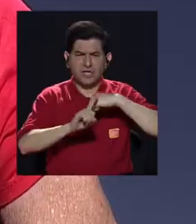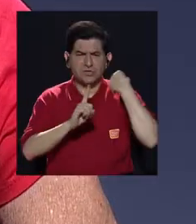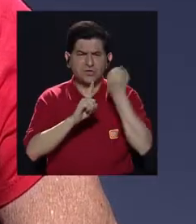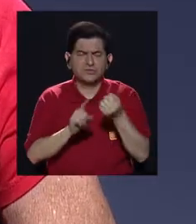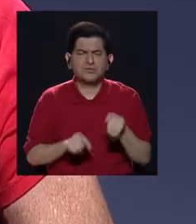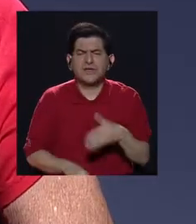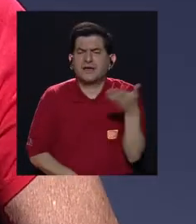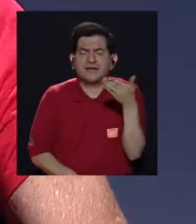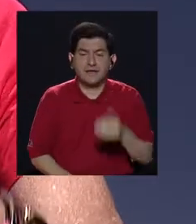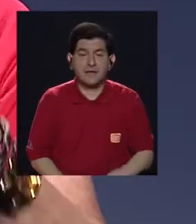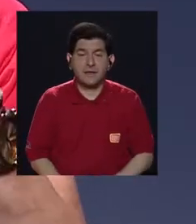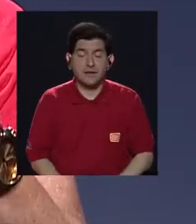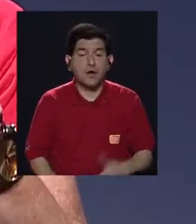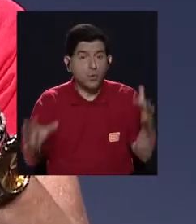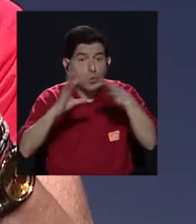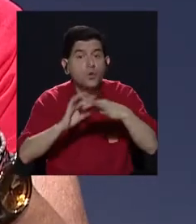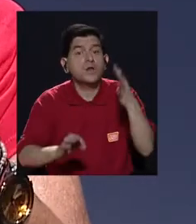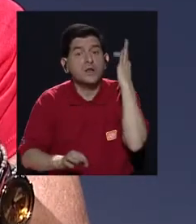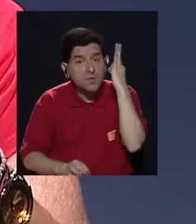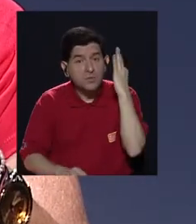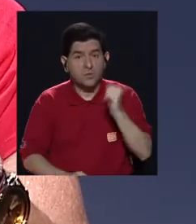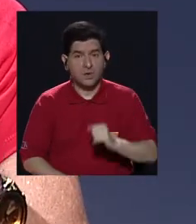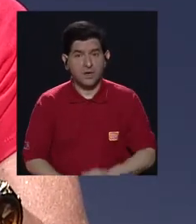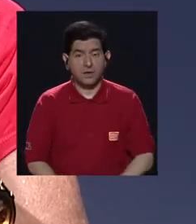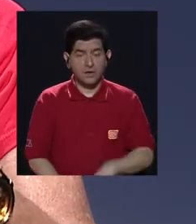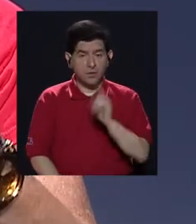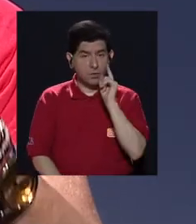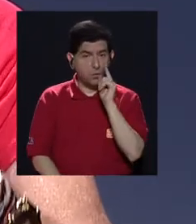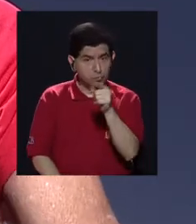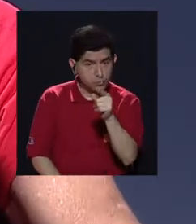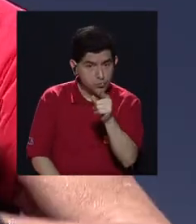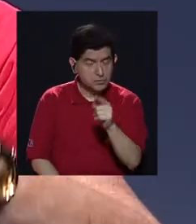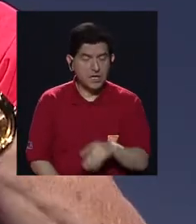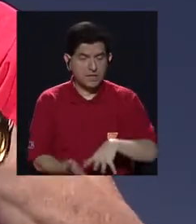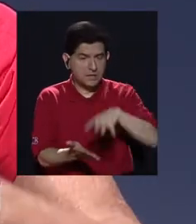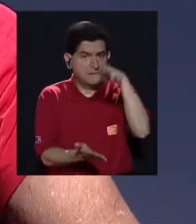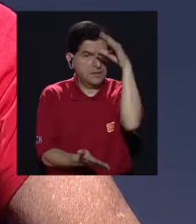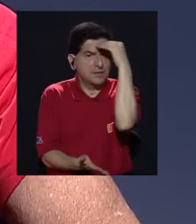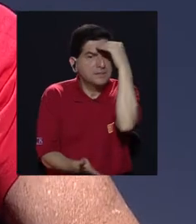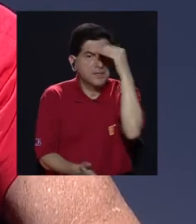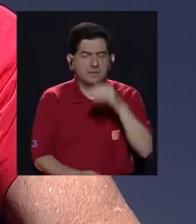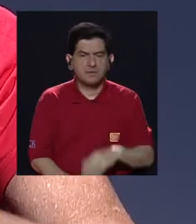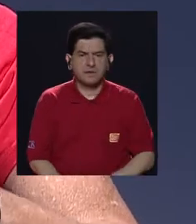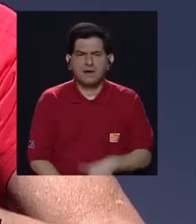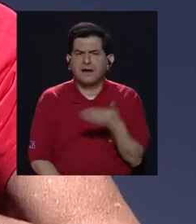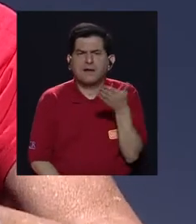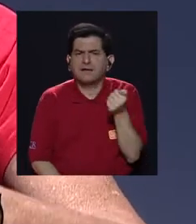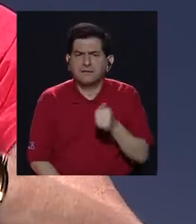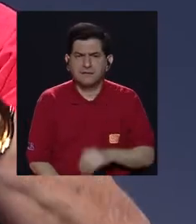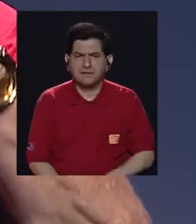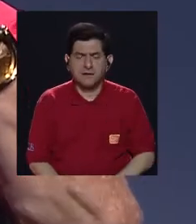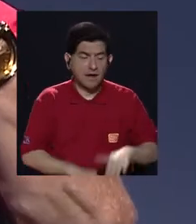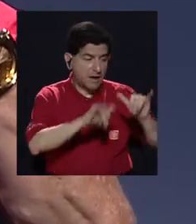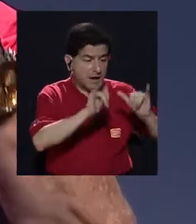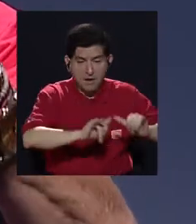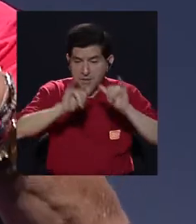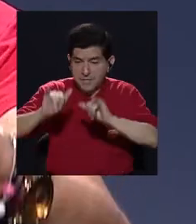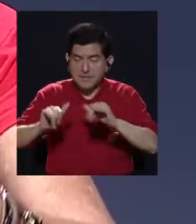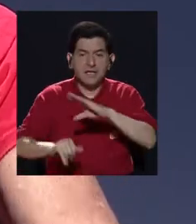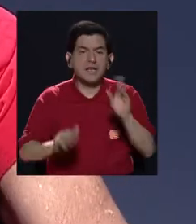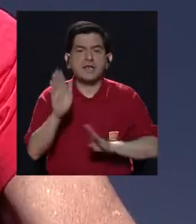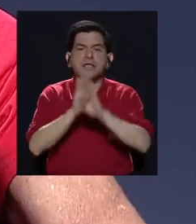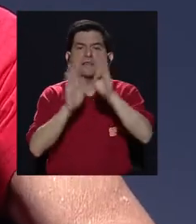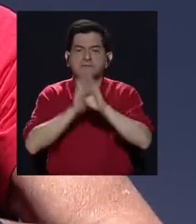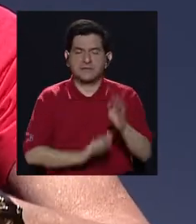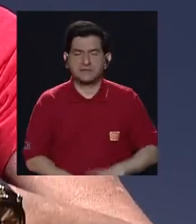a nivel de sociedad y de mujeres cómo es que usted aprende a conservar